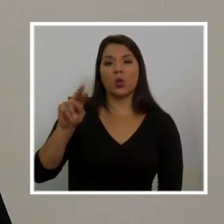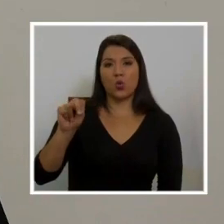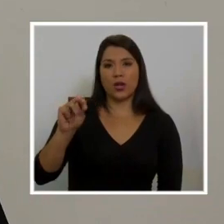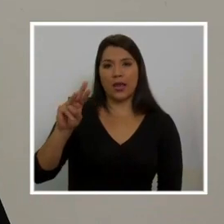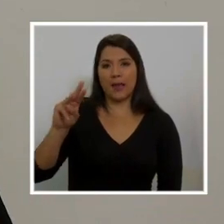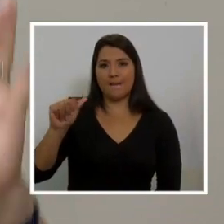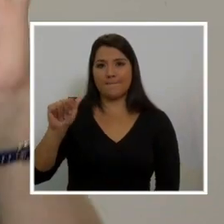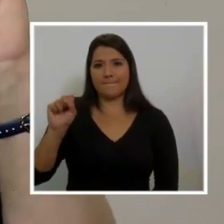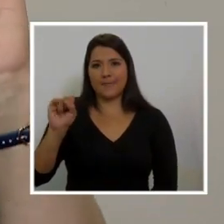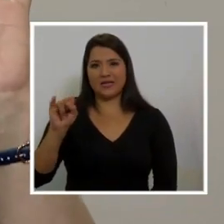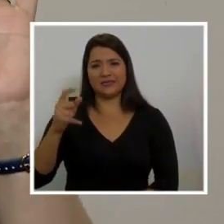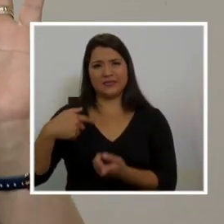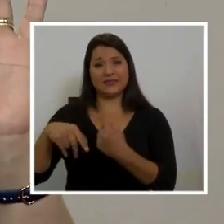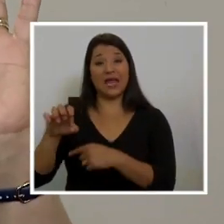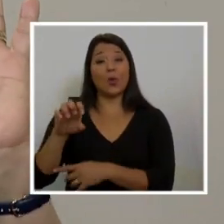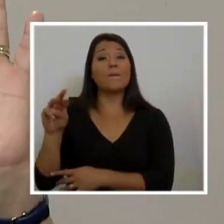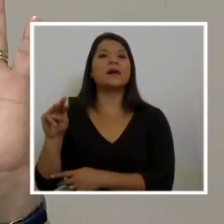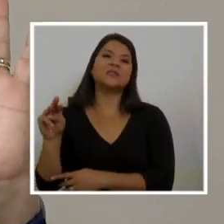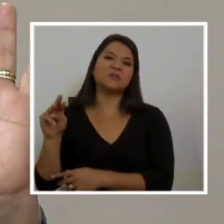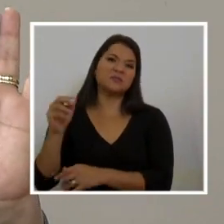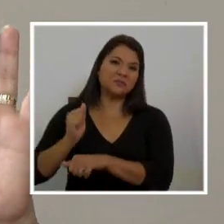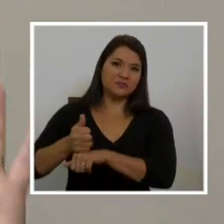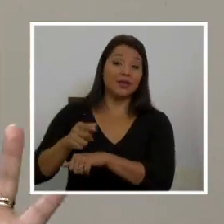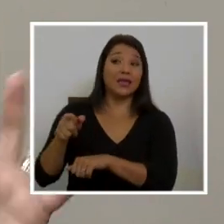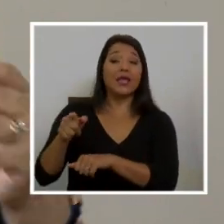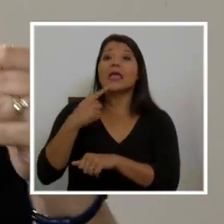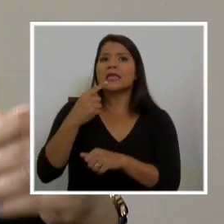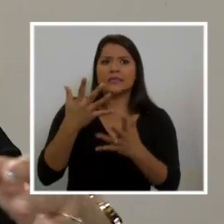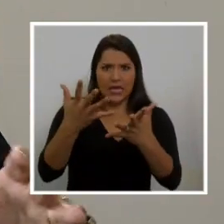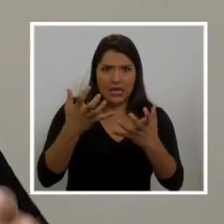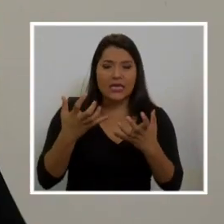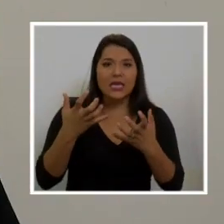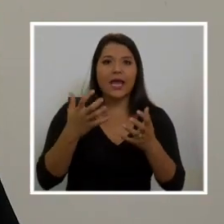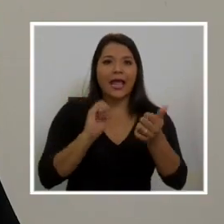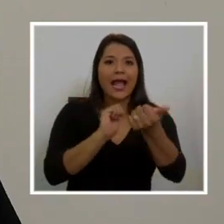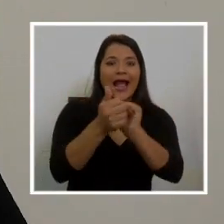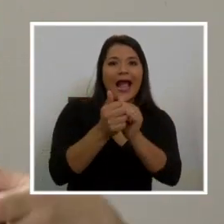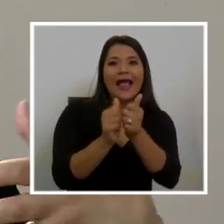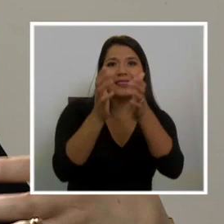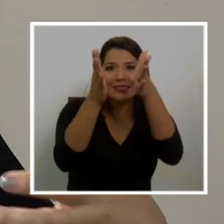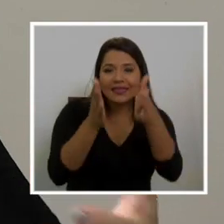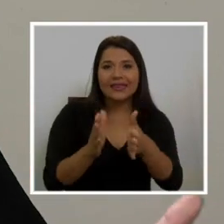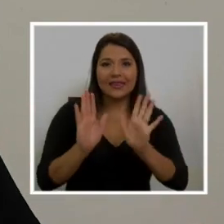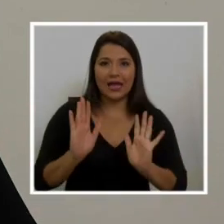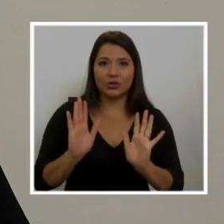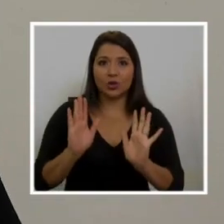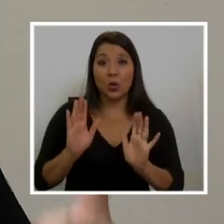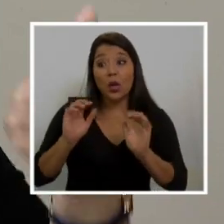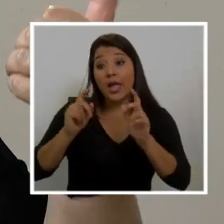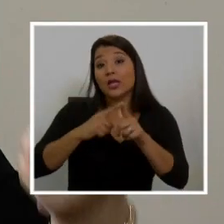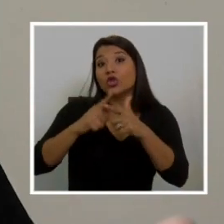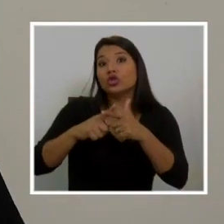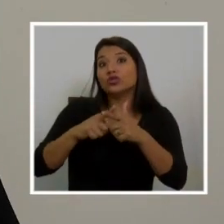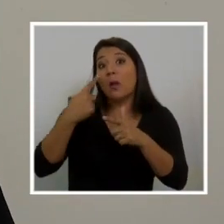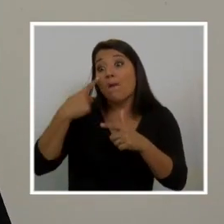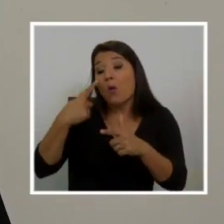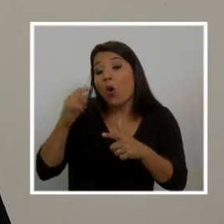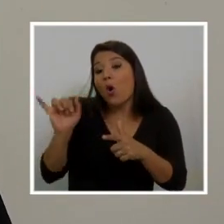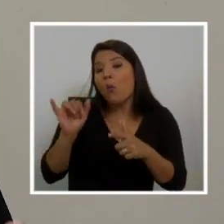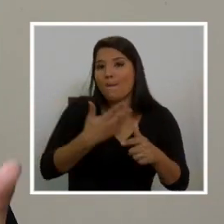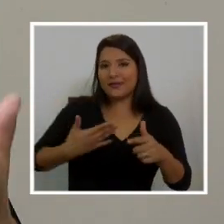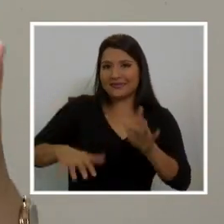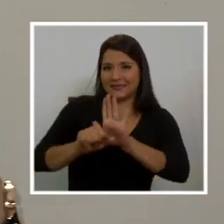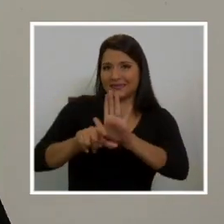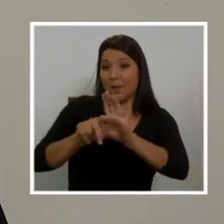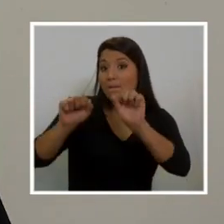un liderazgo fuerte, no todavía para ser precandidato, pero bueno, por algo se empieza. Y hay otras figuras también, no olvidemos a Pedro